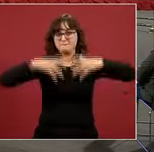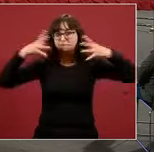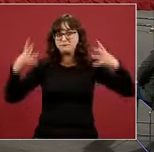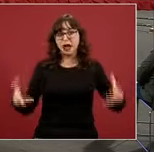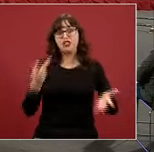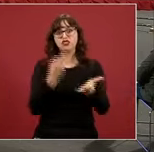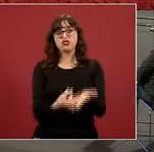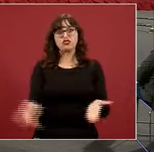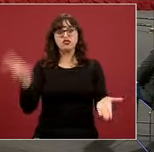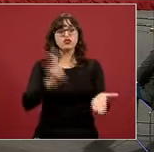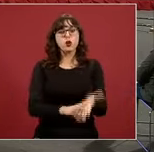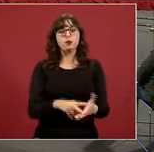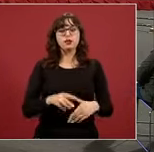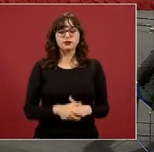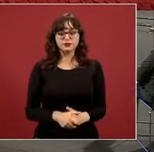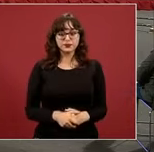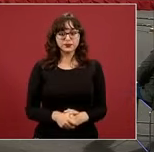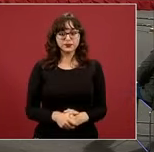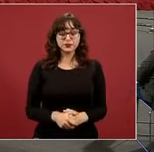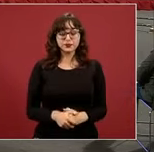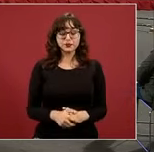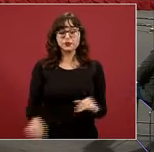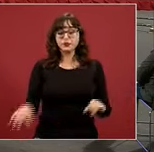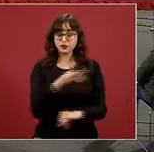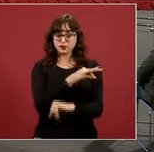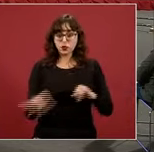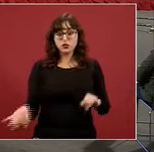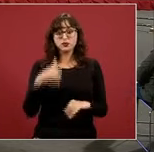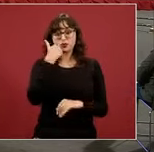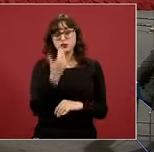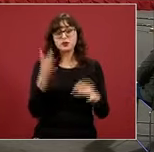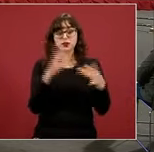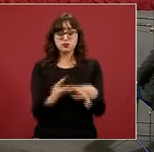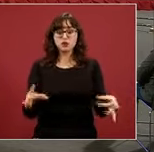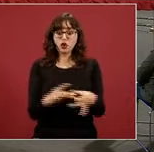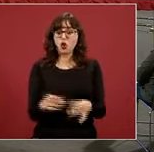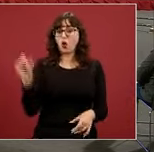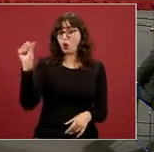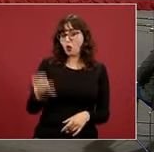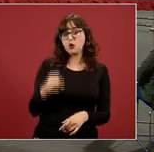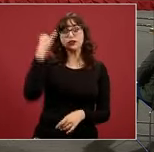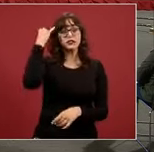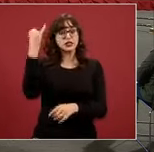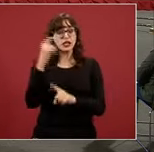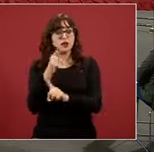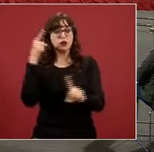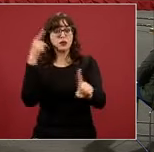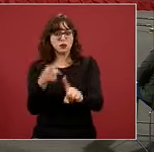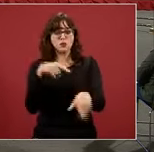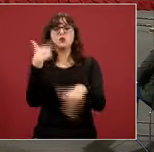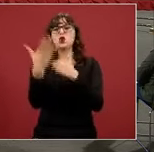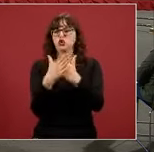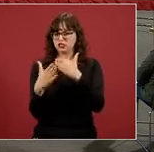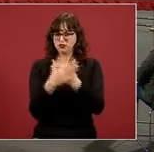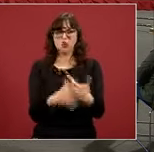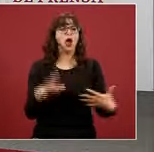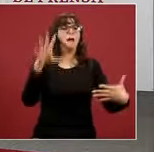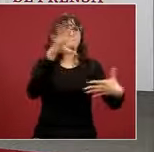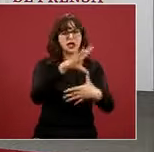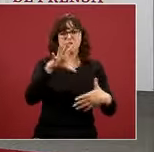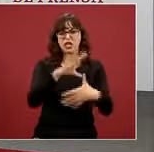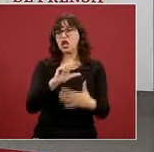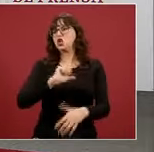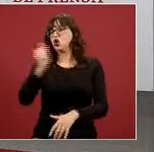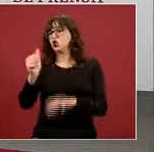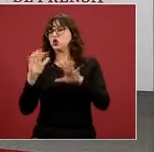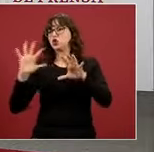epidémica. Cierro diciendo, el propósito de esta presentación de hoy, lo haremos también para los países de América, para los países de otras regiones,